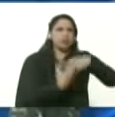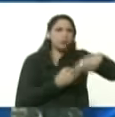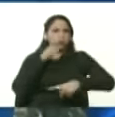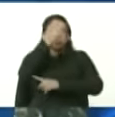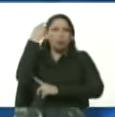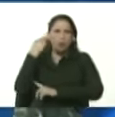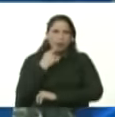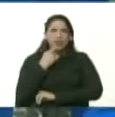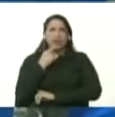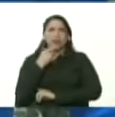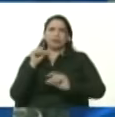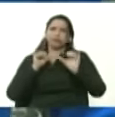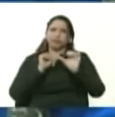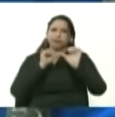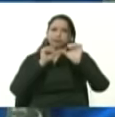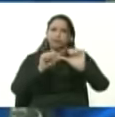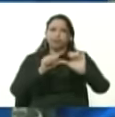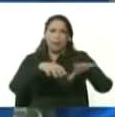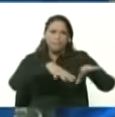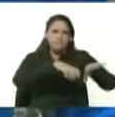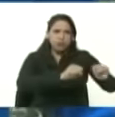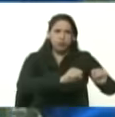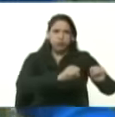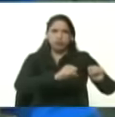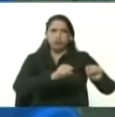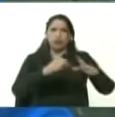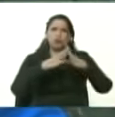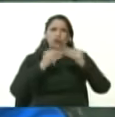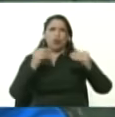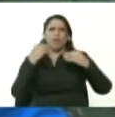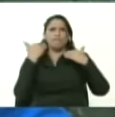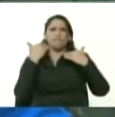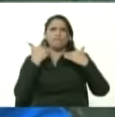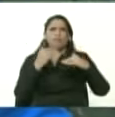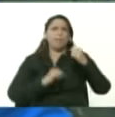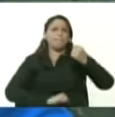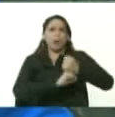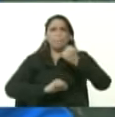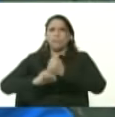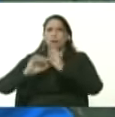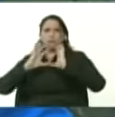bolivariana, mantener su hegemonía en toda la fase del planeta.